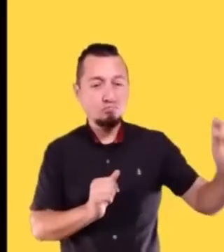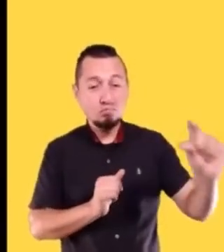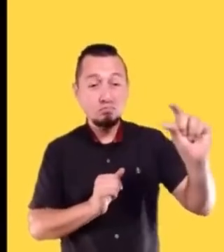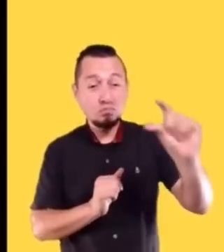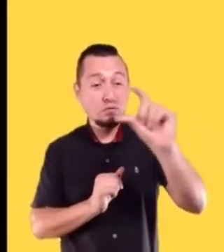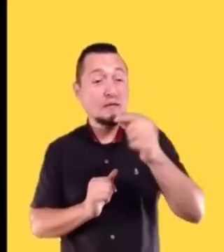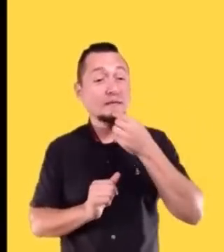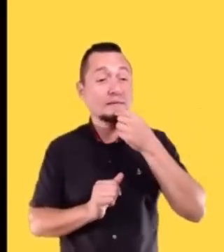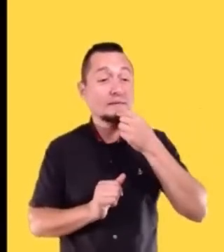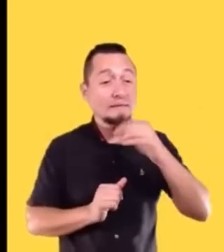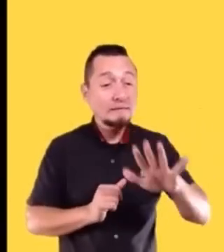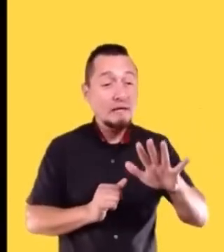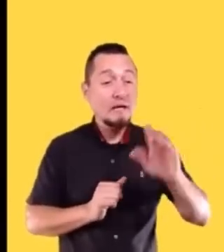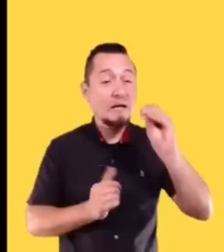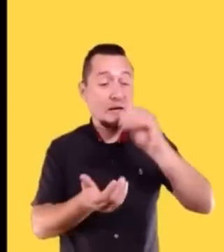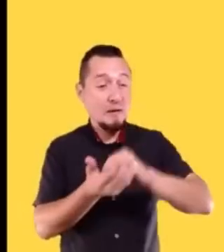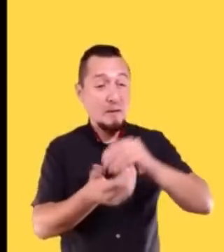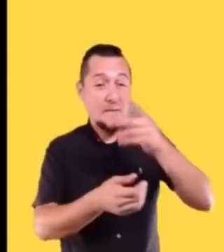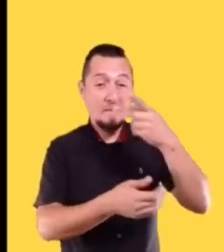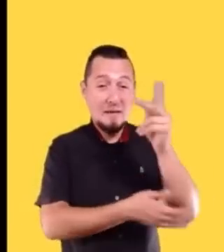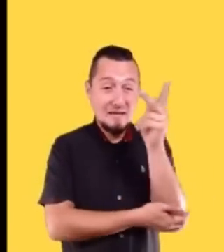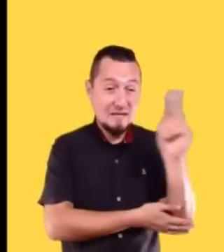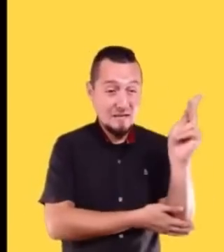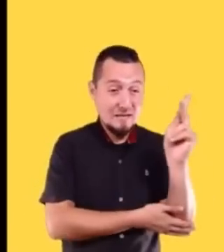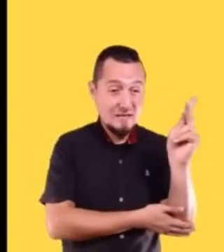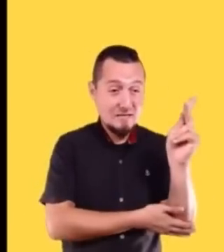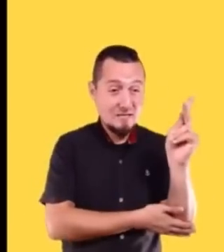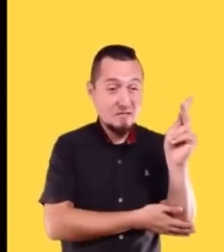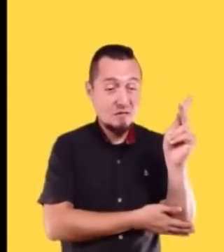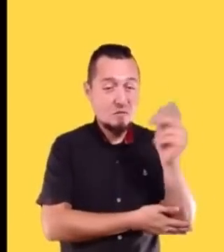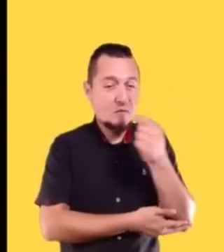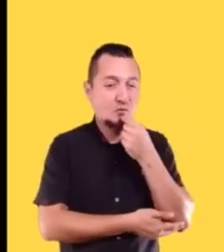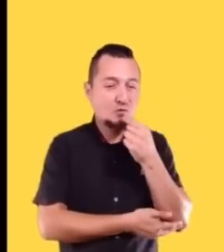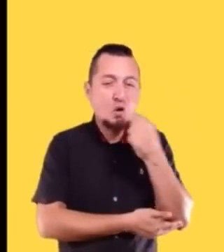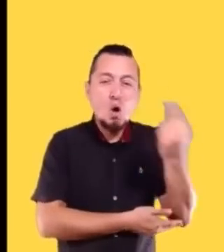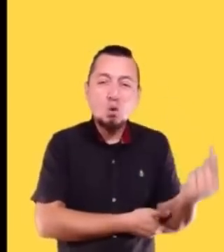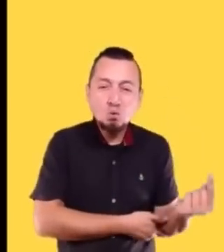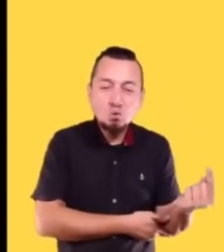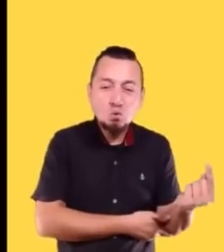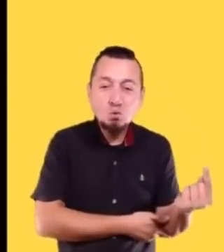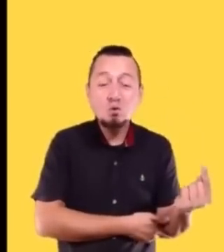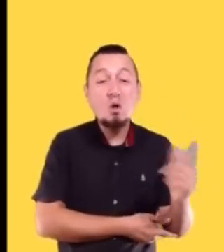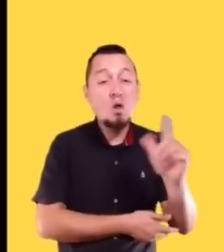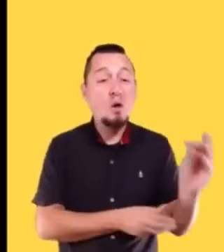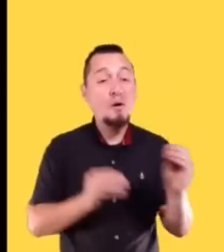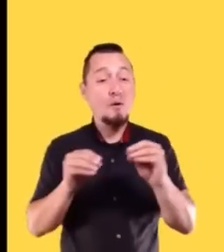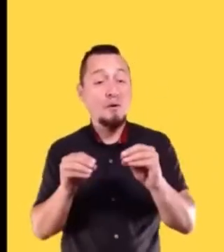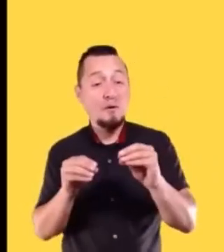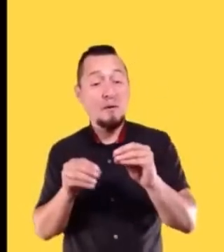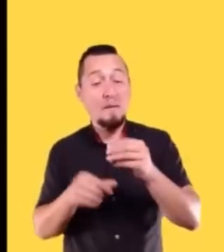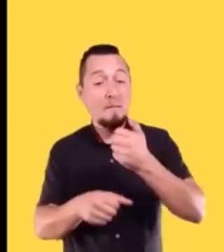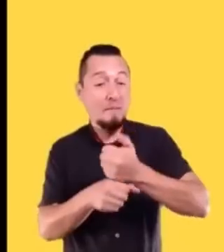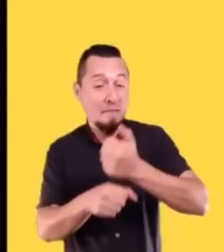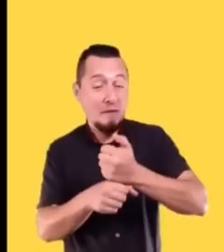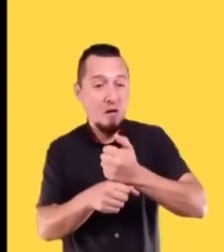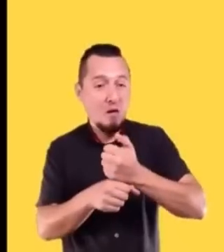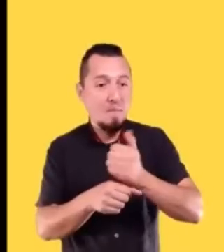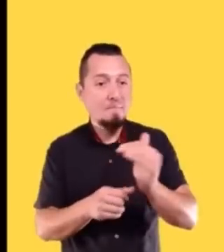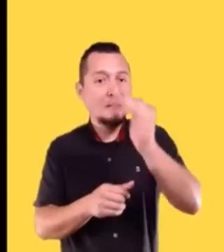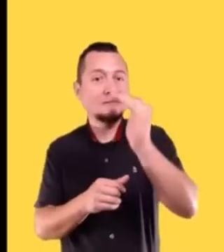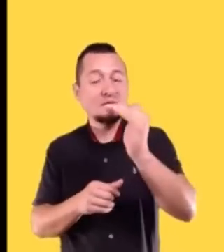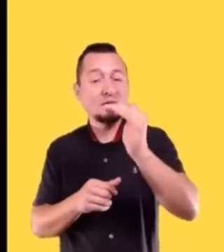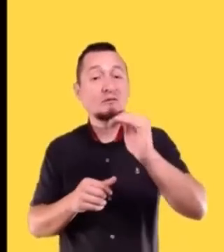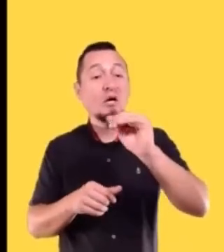en un ejercicio de preescolar, en primaria, pues cambia, crece. En secundaria es un adolescente, y tratamos de